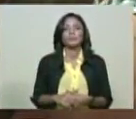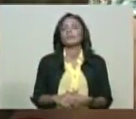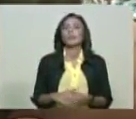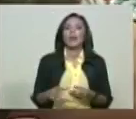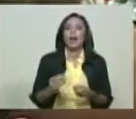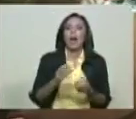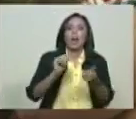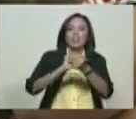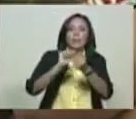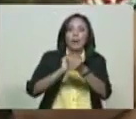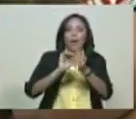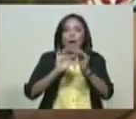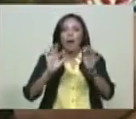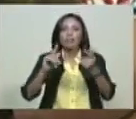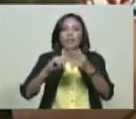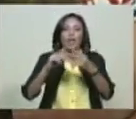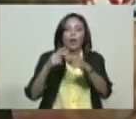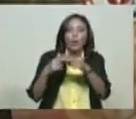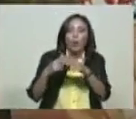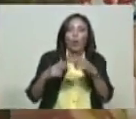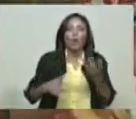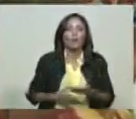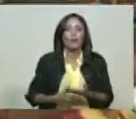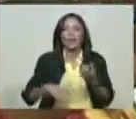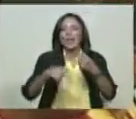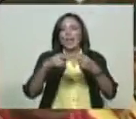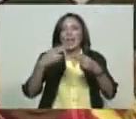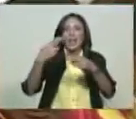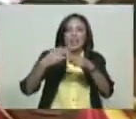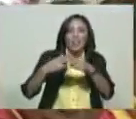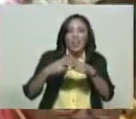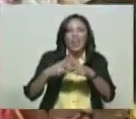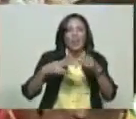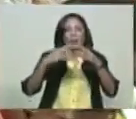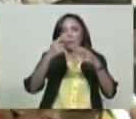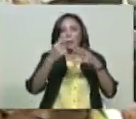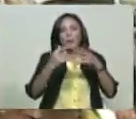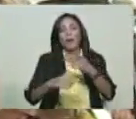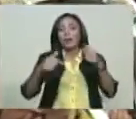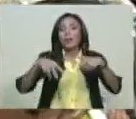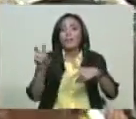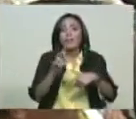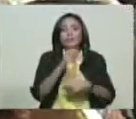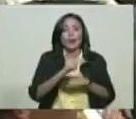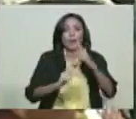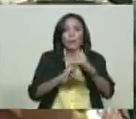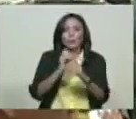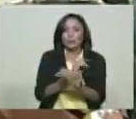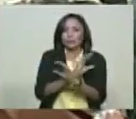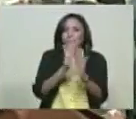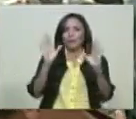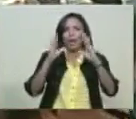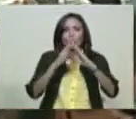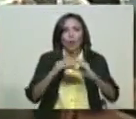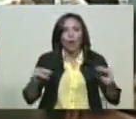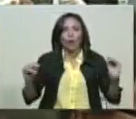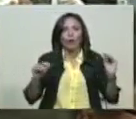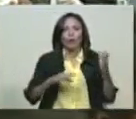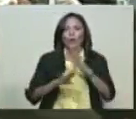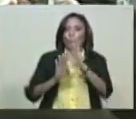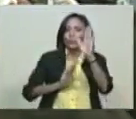cobre aluminio hierro acero en el suelo lo tiene todo para ser una